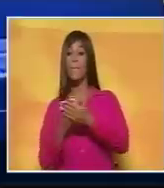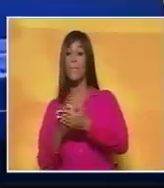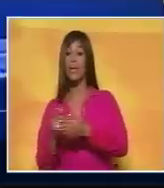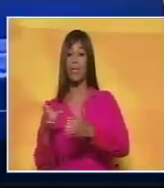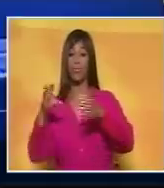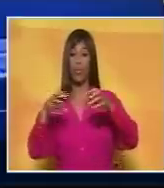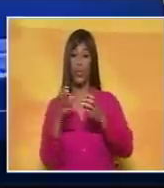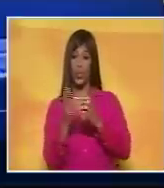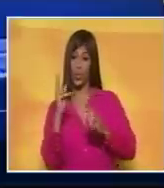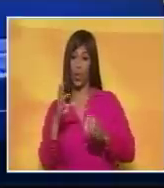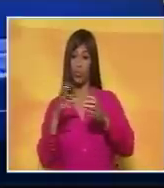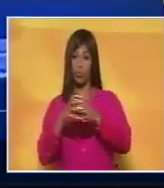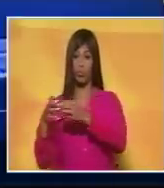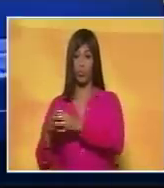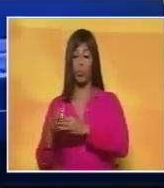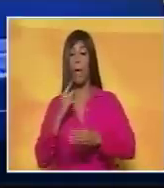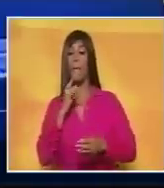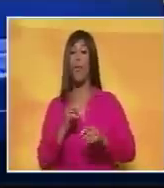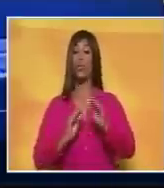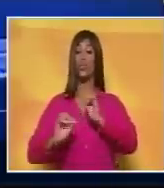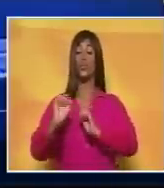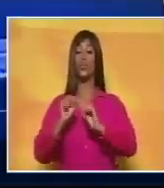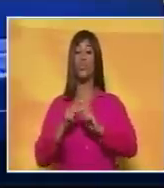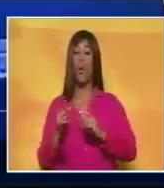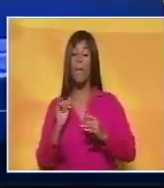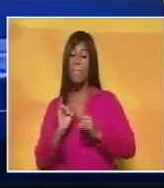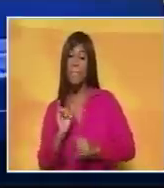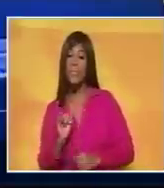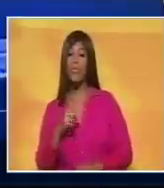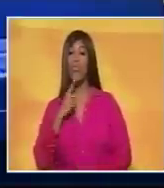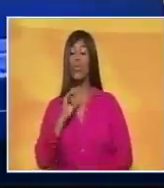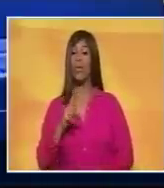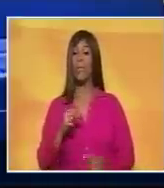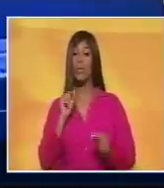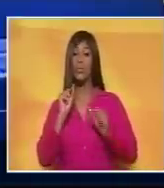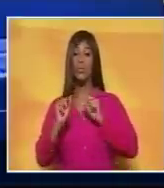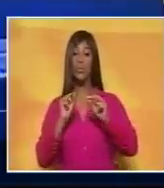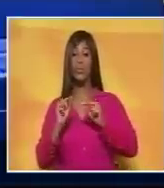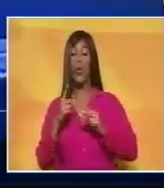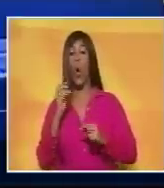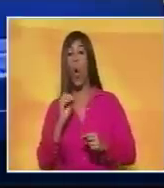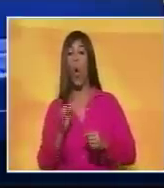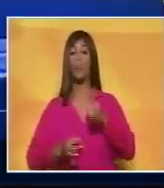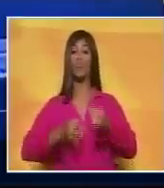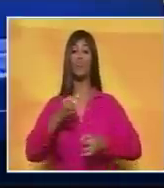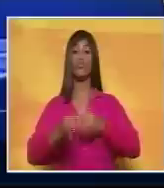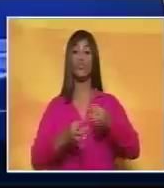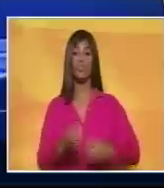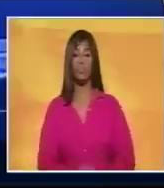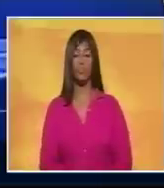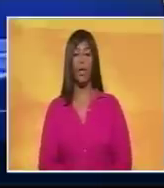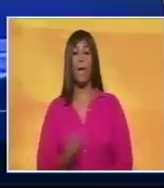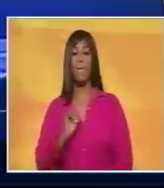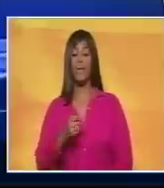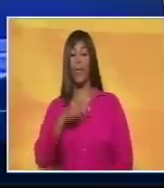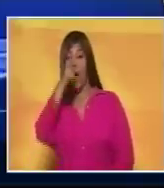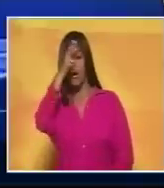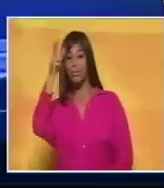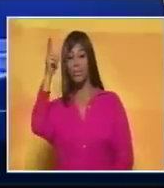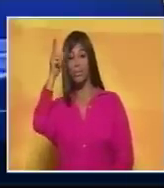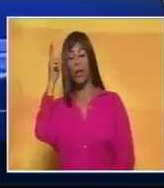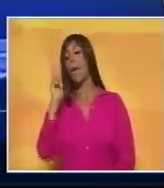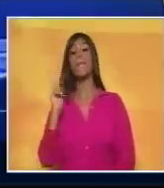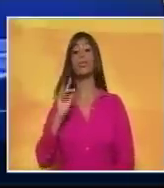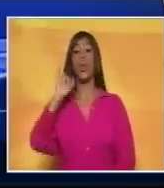la máxima precaución respecto a la reserva del mismo, tanto en sus comentarios como en sus declaraciones. Por su parte, el canciller de Venezuela,